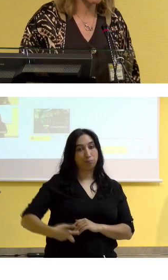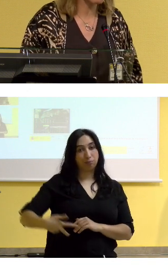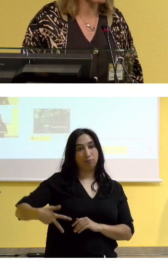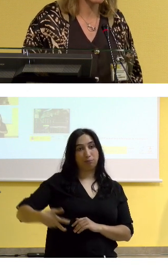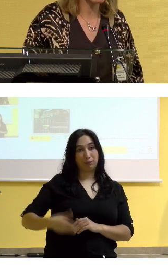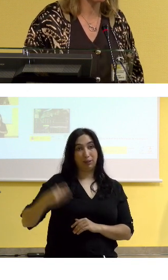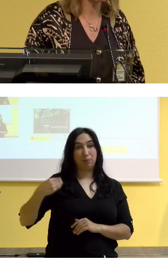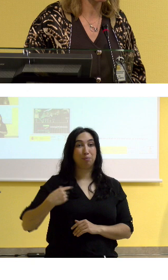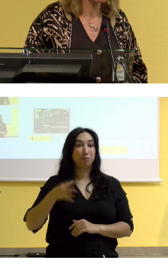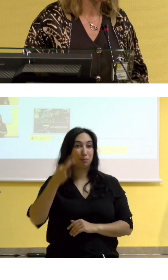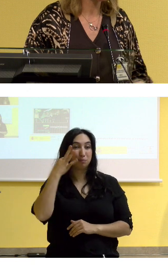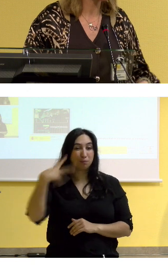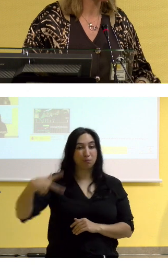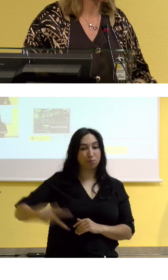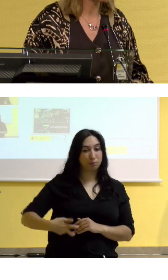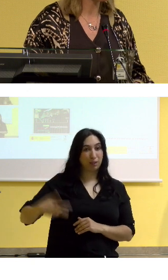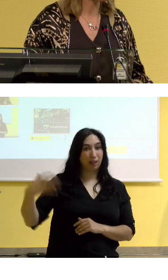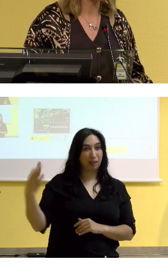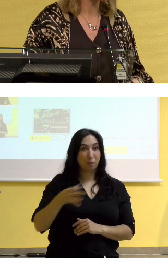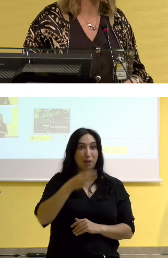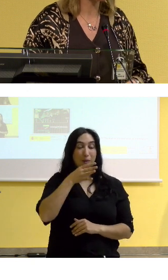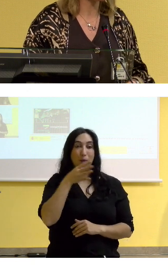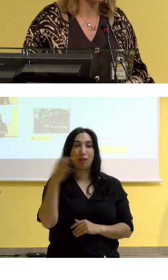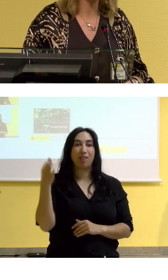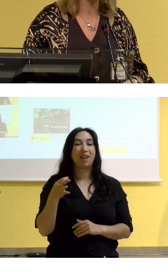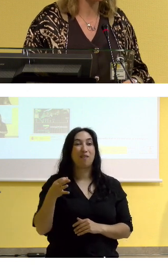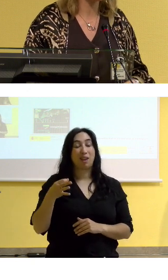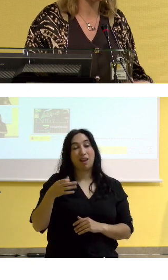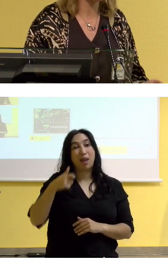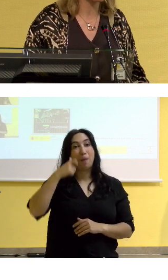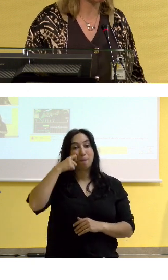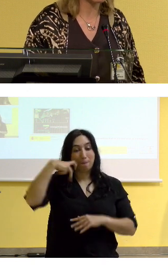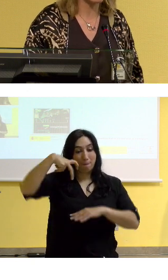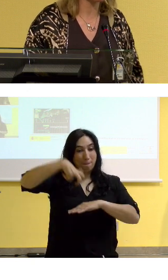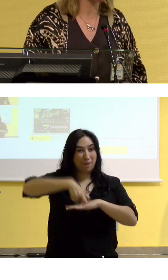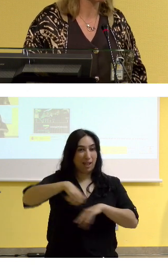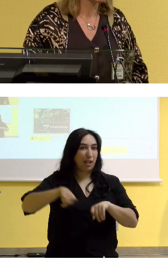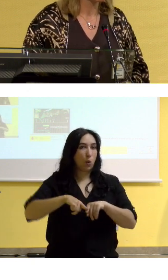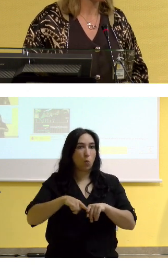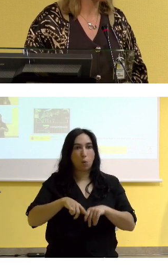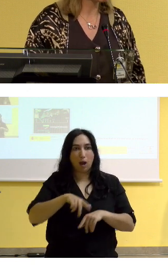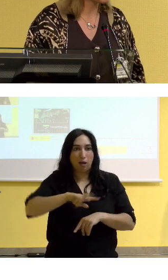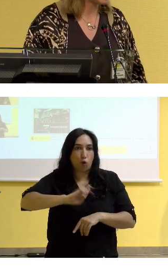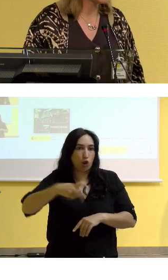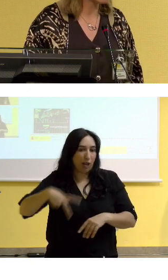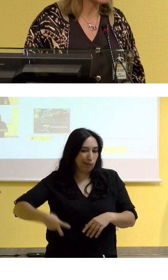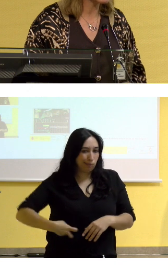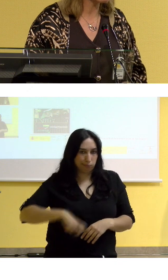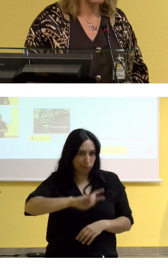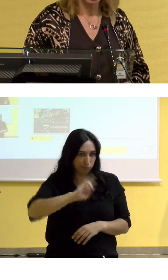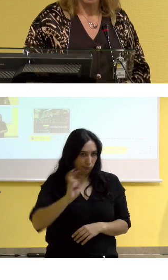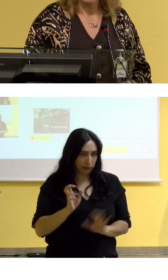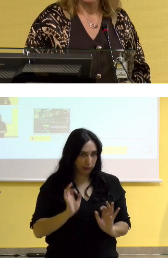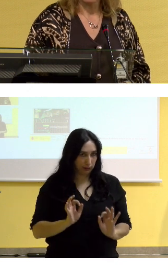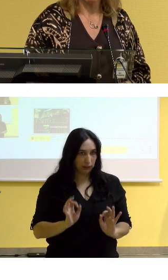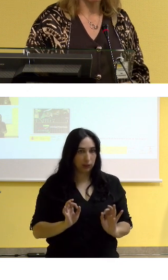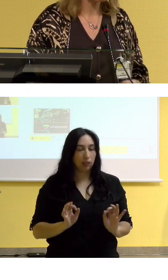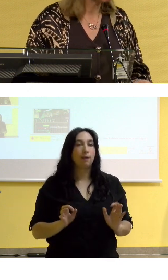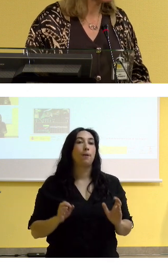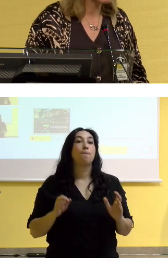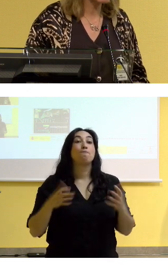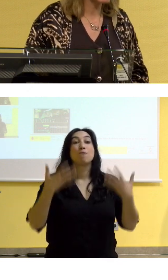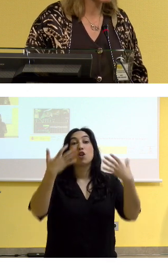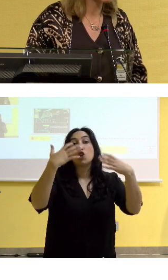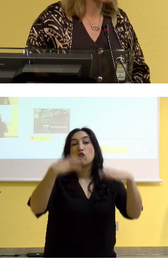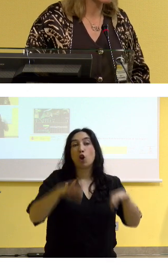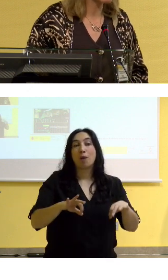las propias pacientes porque su administración es subcutánea, igual que se pone la heparina o se pone la insulina.